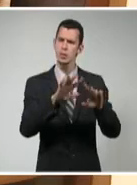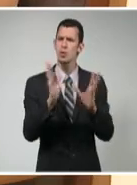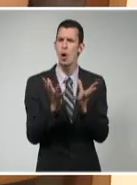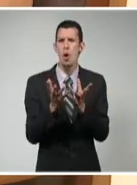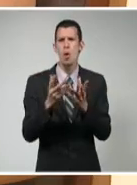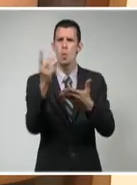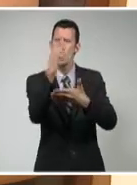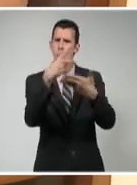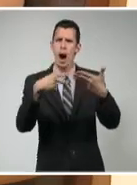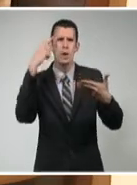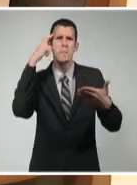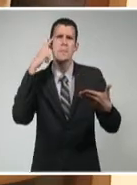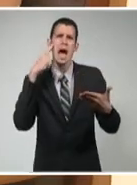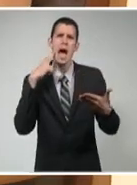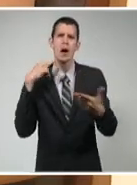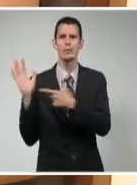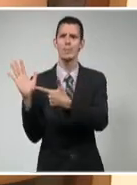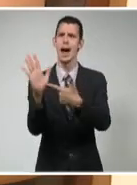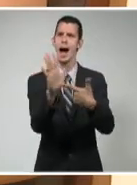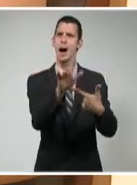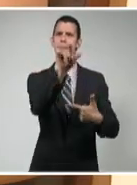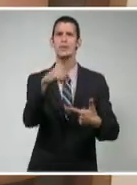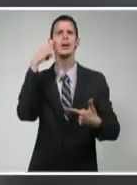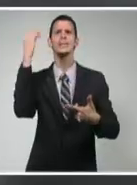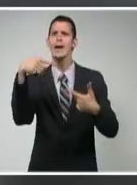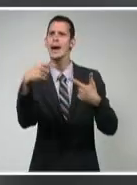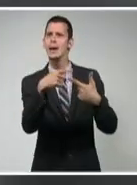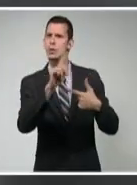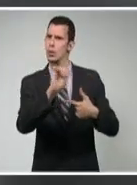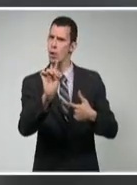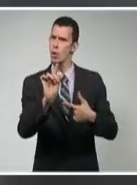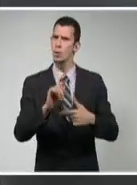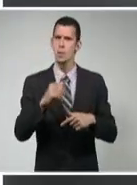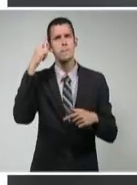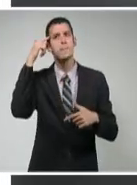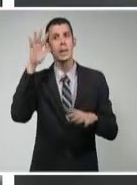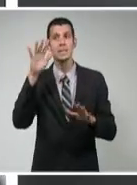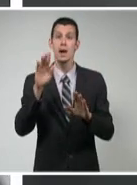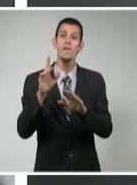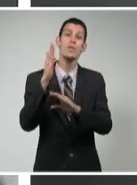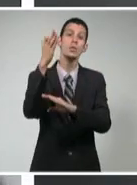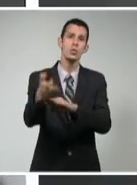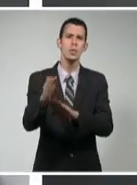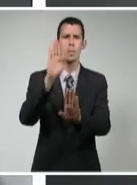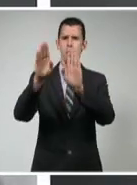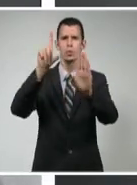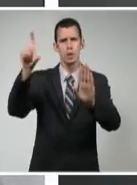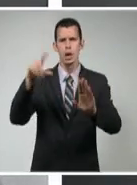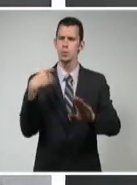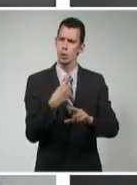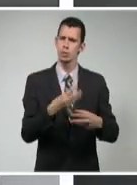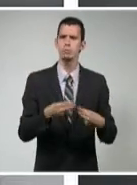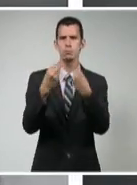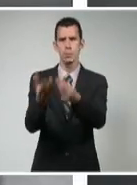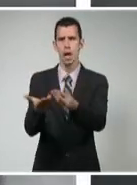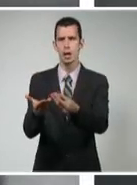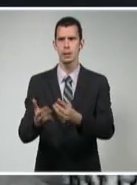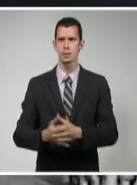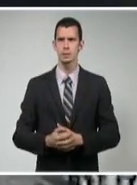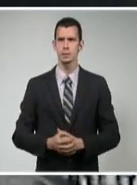es donarlo, entregarlo al Museo de Bellas Artes. Rescatamos así de la memoria histórica la obra de un creador